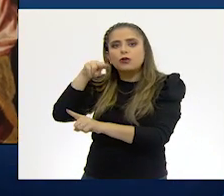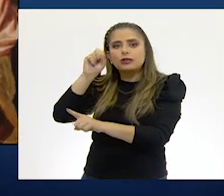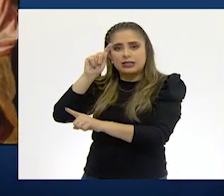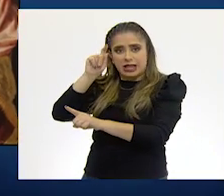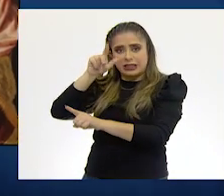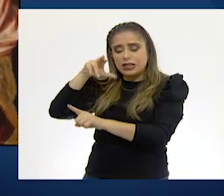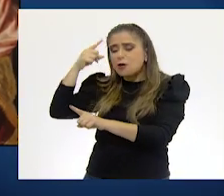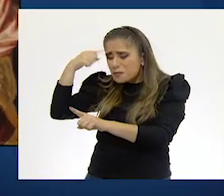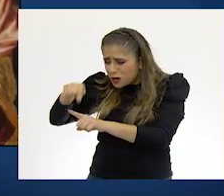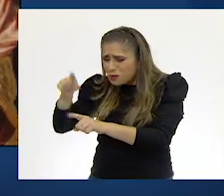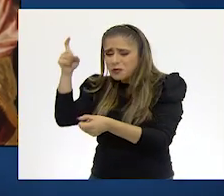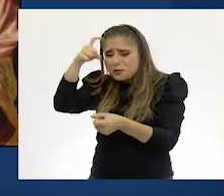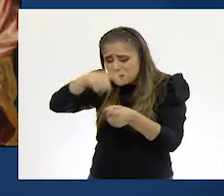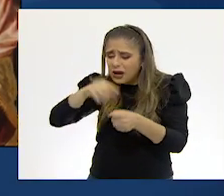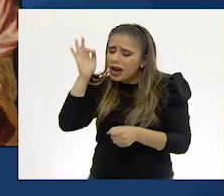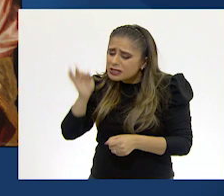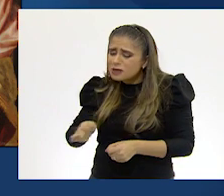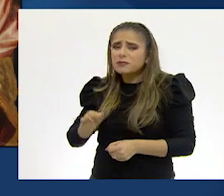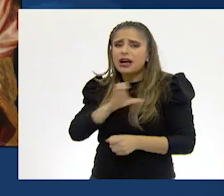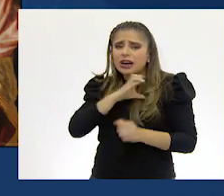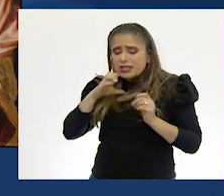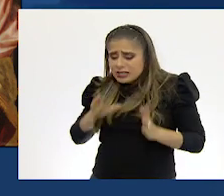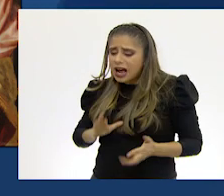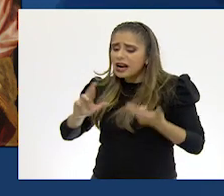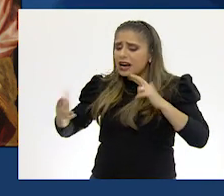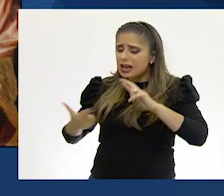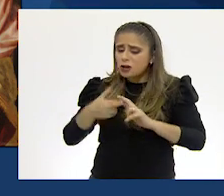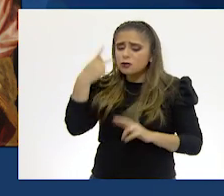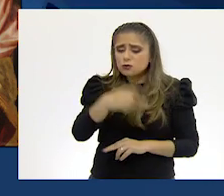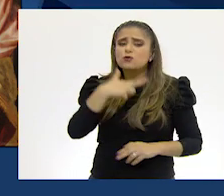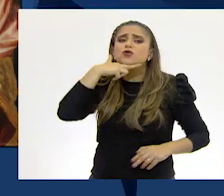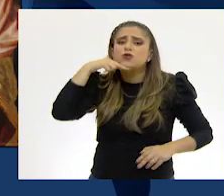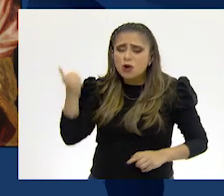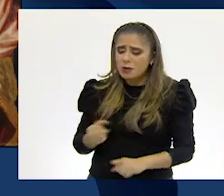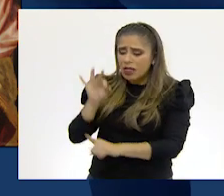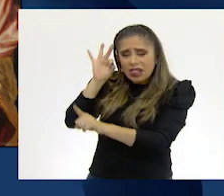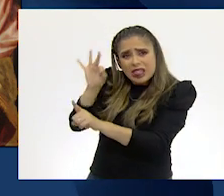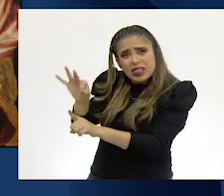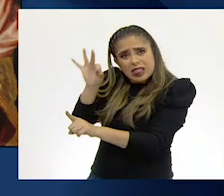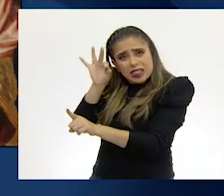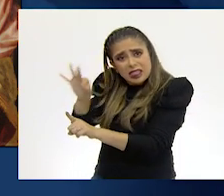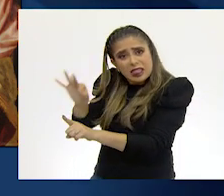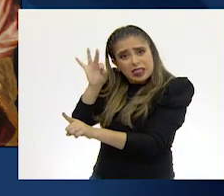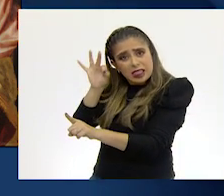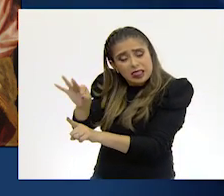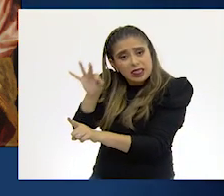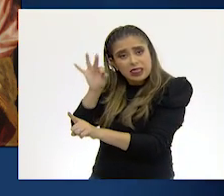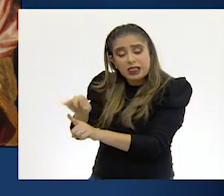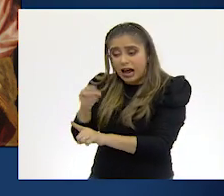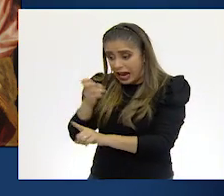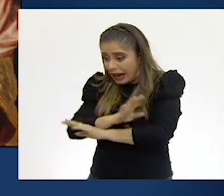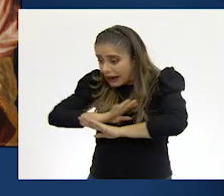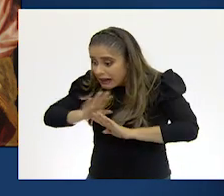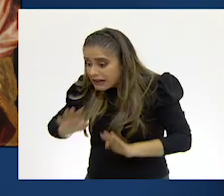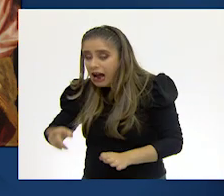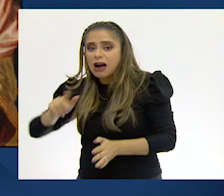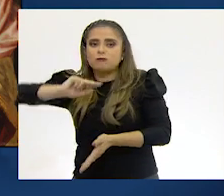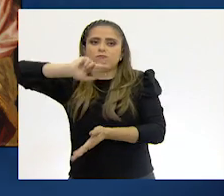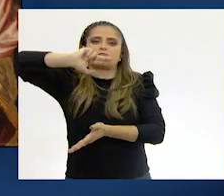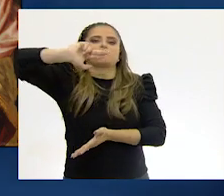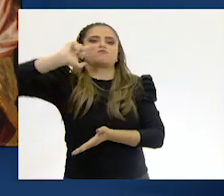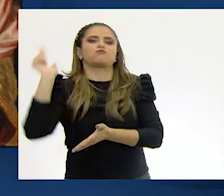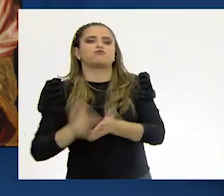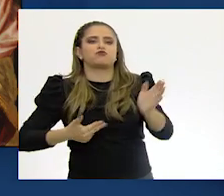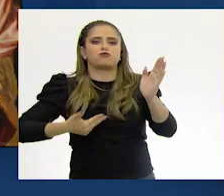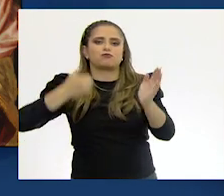cristianismo como parte de la religión de Roma, cuestión que se va a ver reflejada con la firma del Edicto de